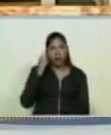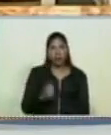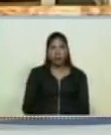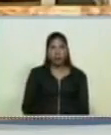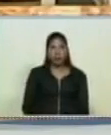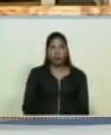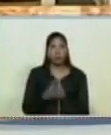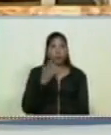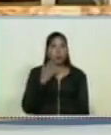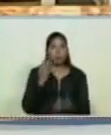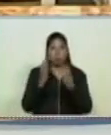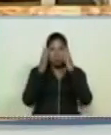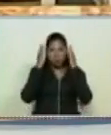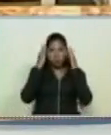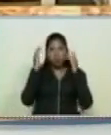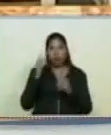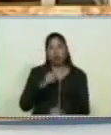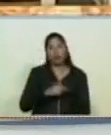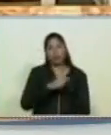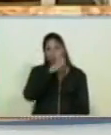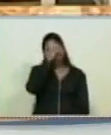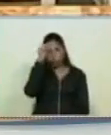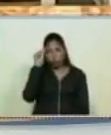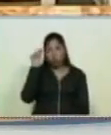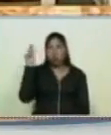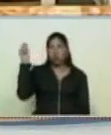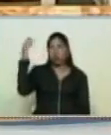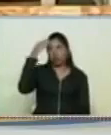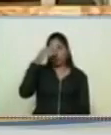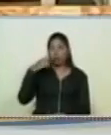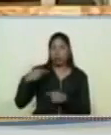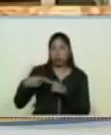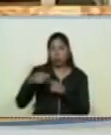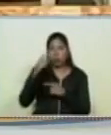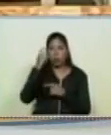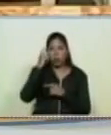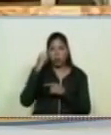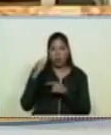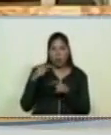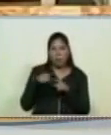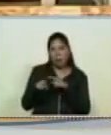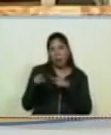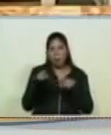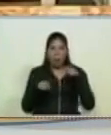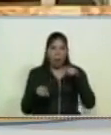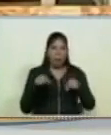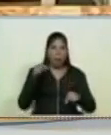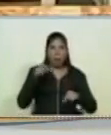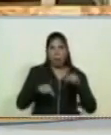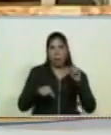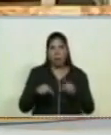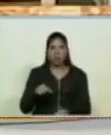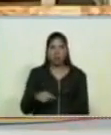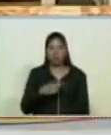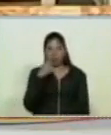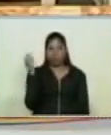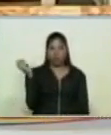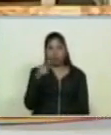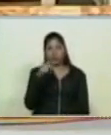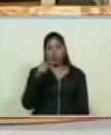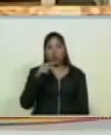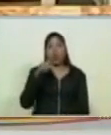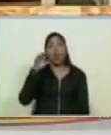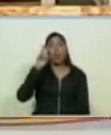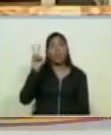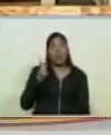Alú se encargan de atacar y mal hablar sapos y culebras contra Venezuela, y una campaña permanente contra